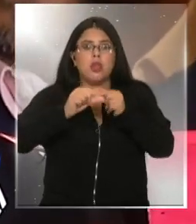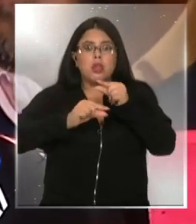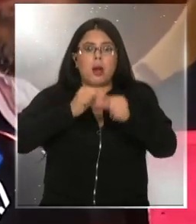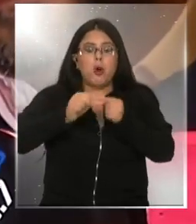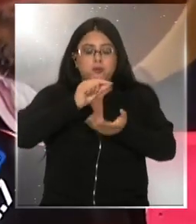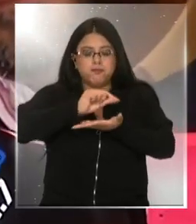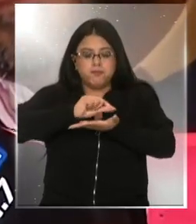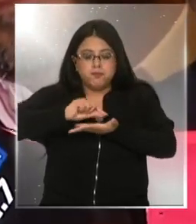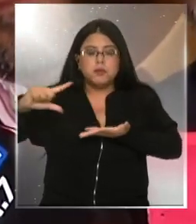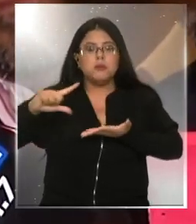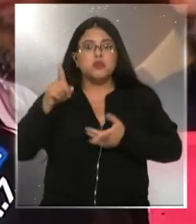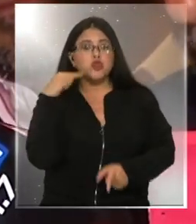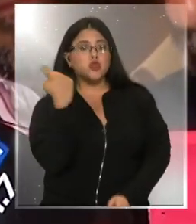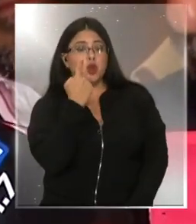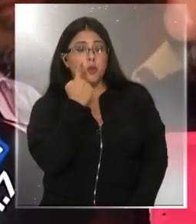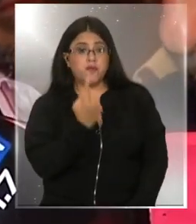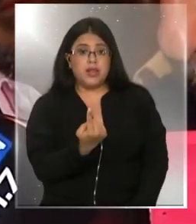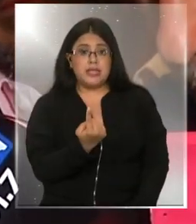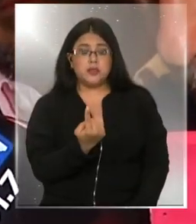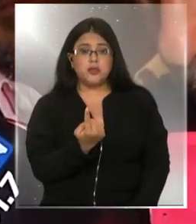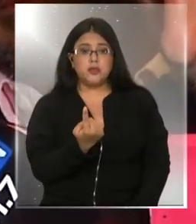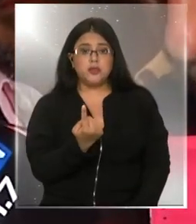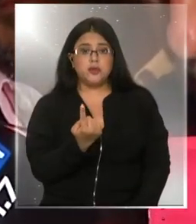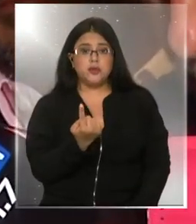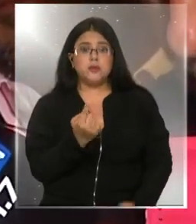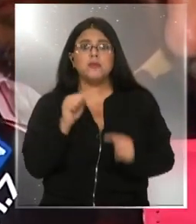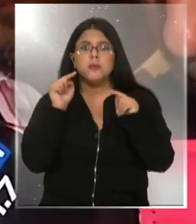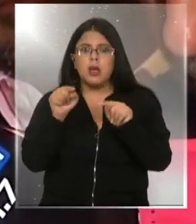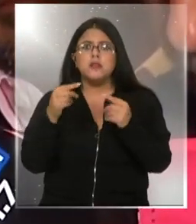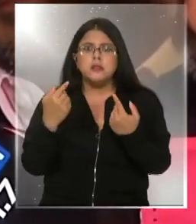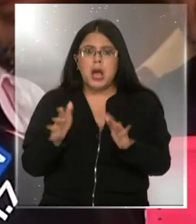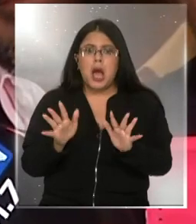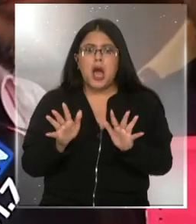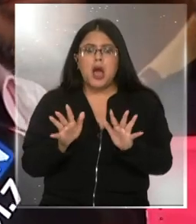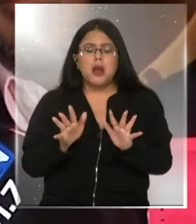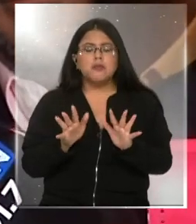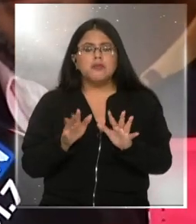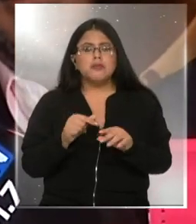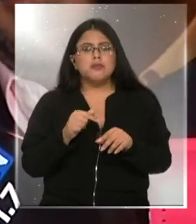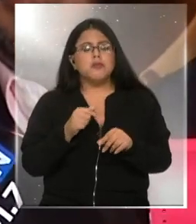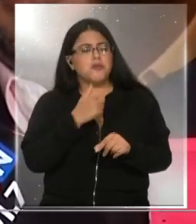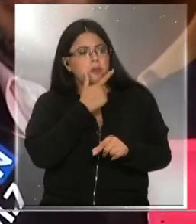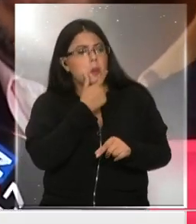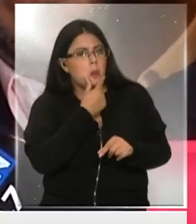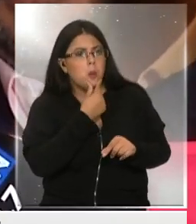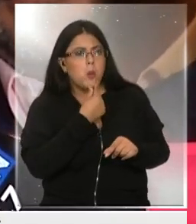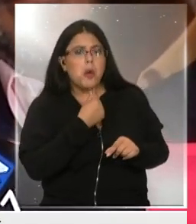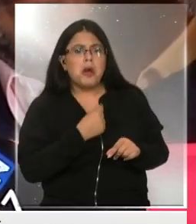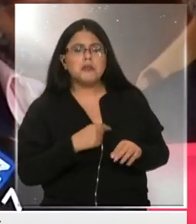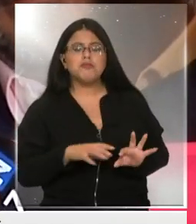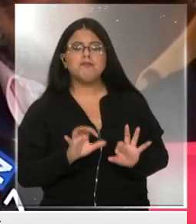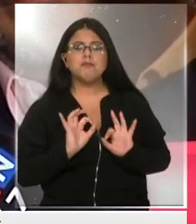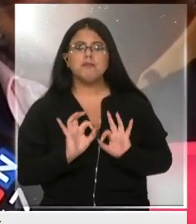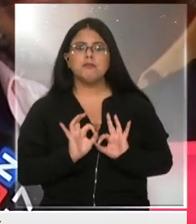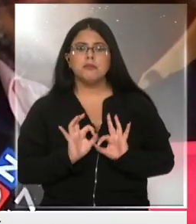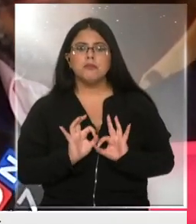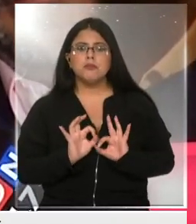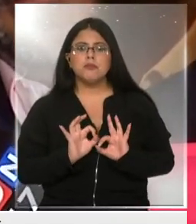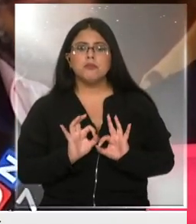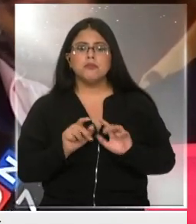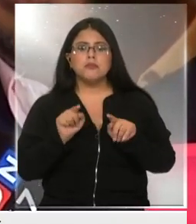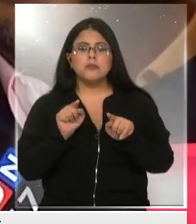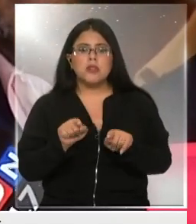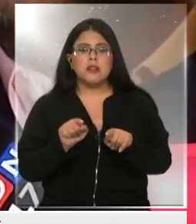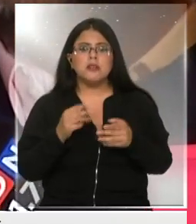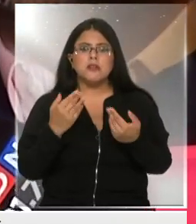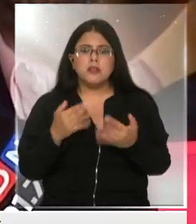cómo de manera ligera, fácil, se enarbolan o